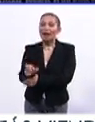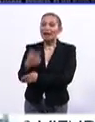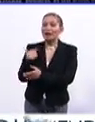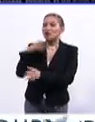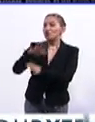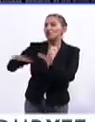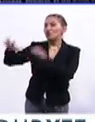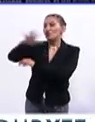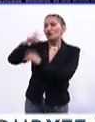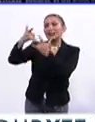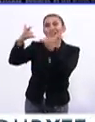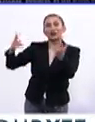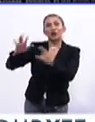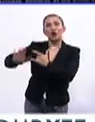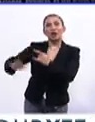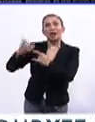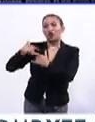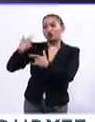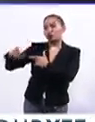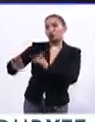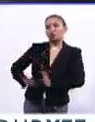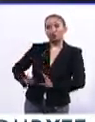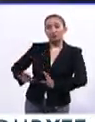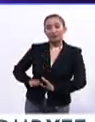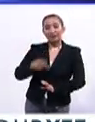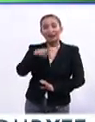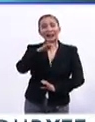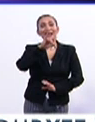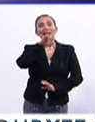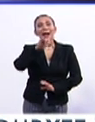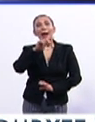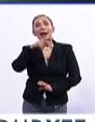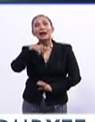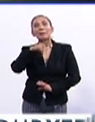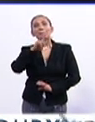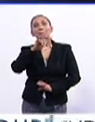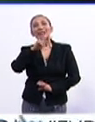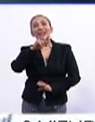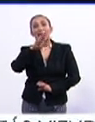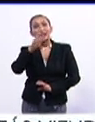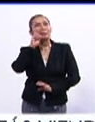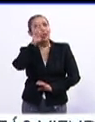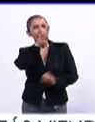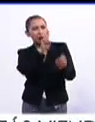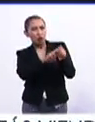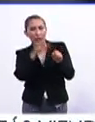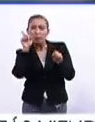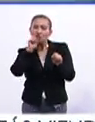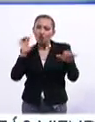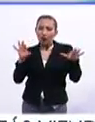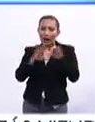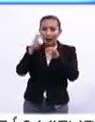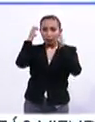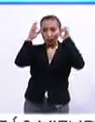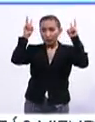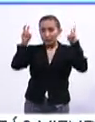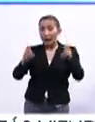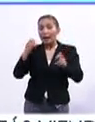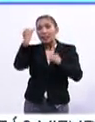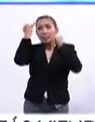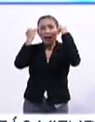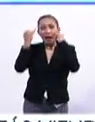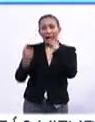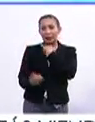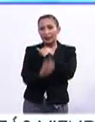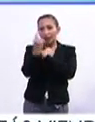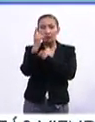de ciertos marcos y cientos rangos de comportamiento no quilla piqueras apela a las fuerzas de la naturaleza y de la mujer con su exposición el mito